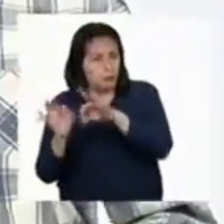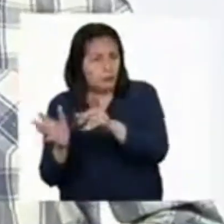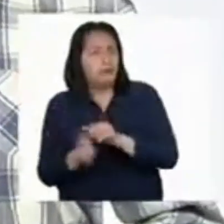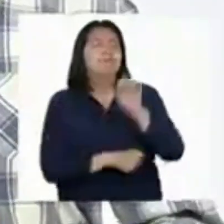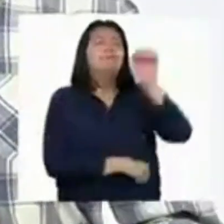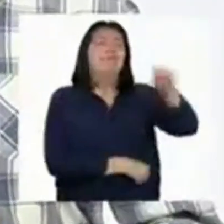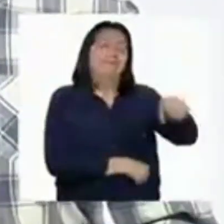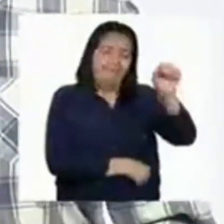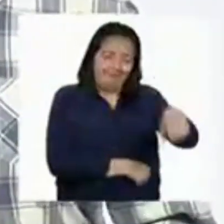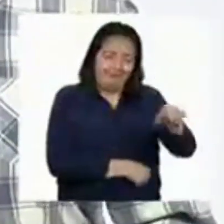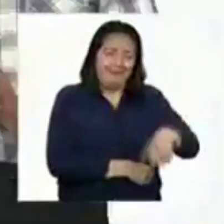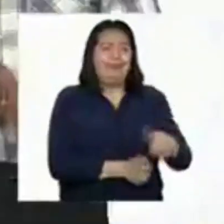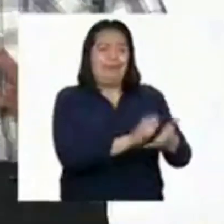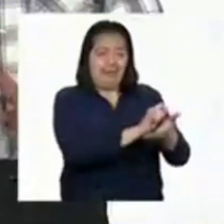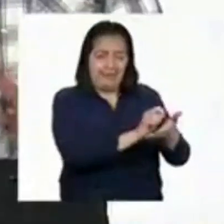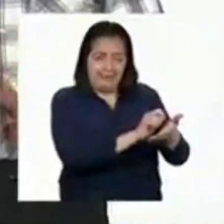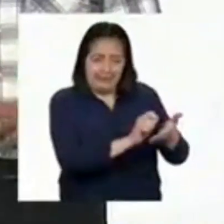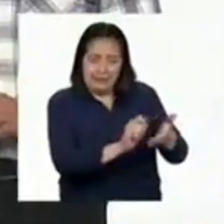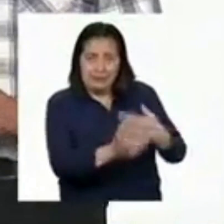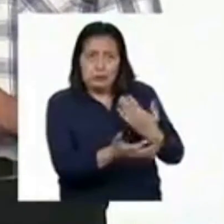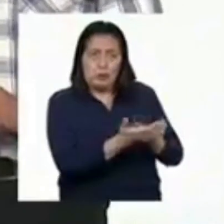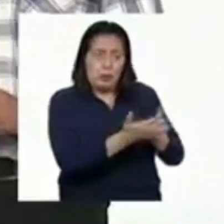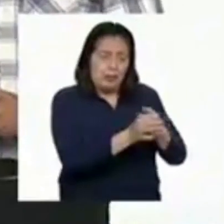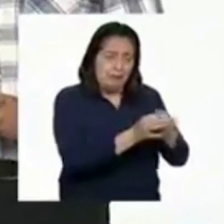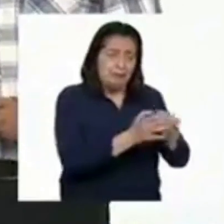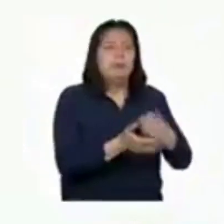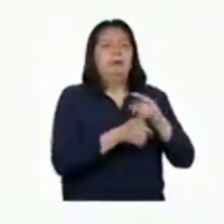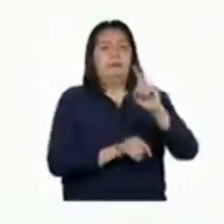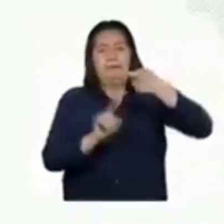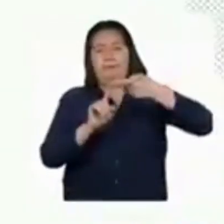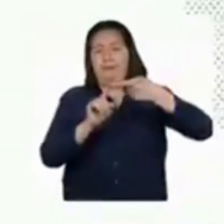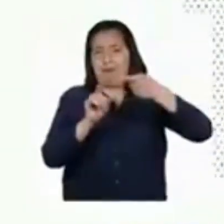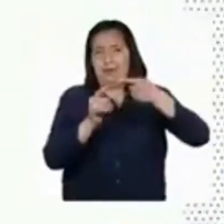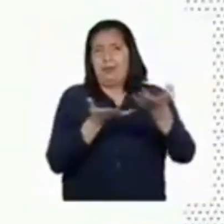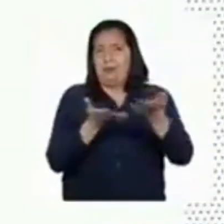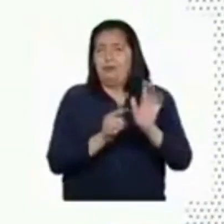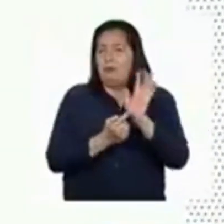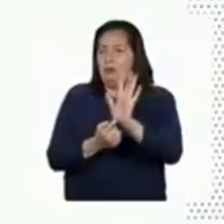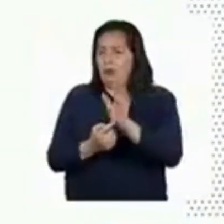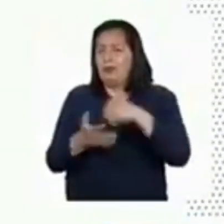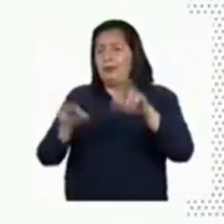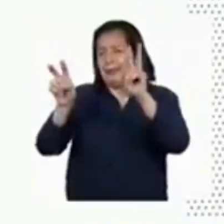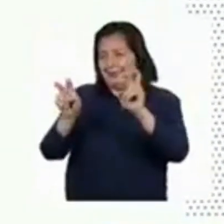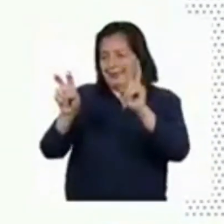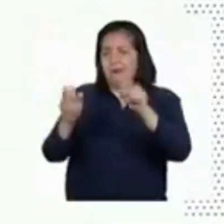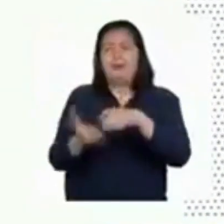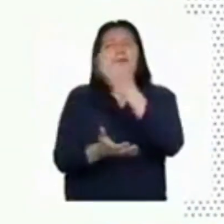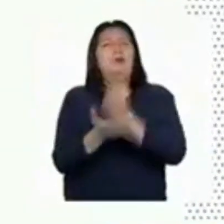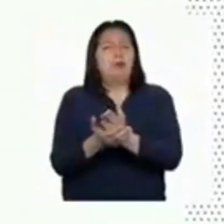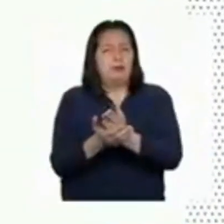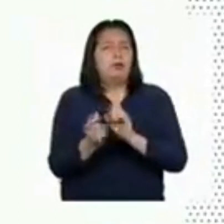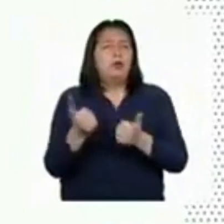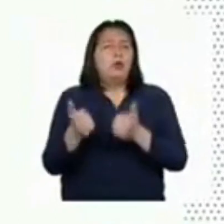Así es. El texto argumentativo comienza con la introducción, que es donde presentaremos el tema y el problema según